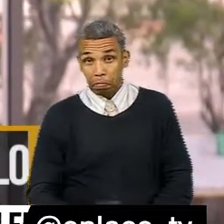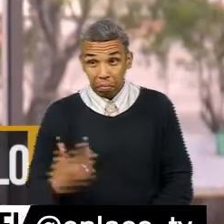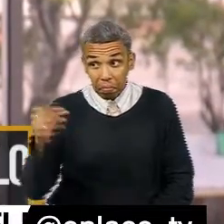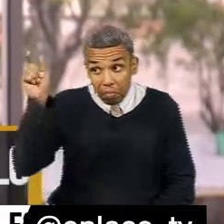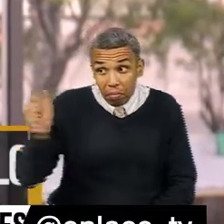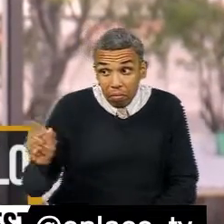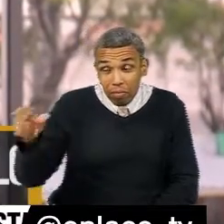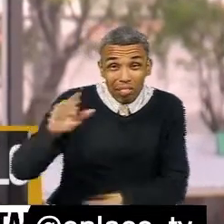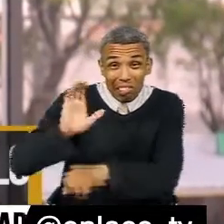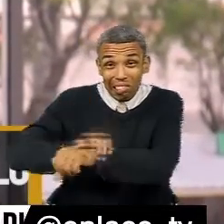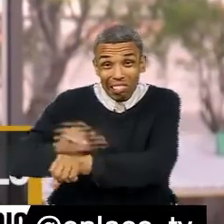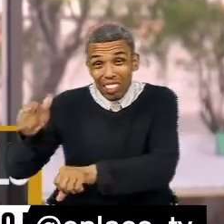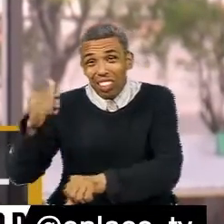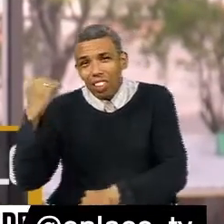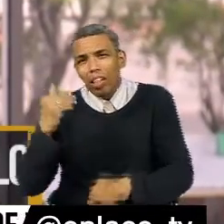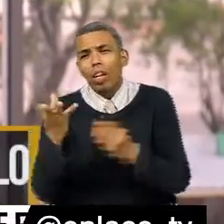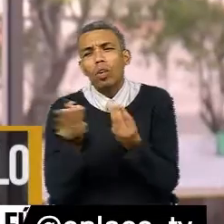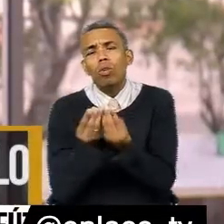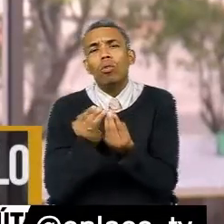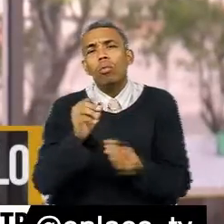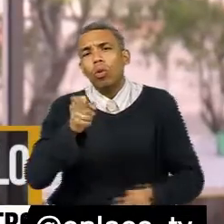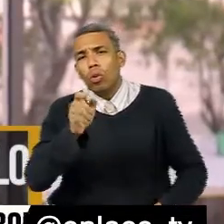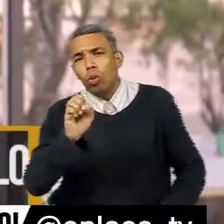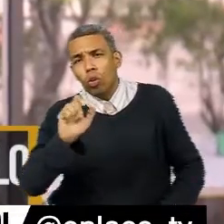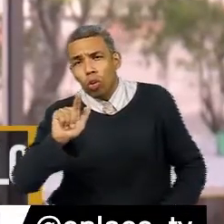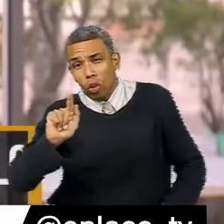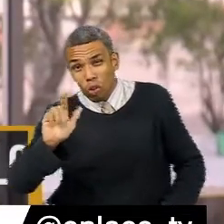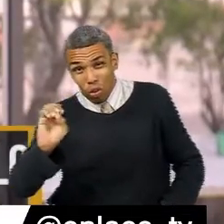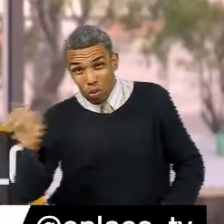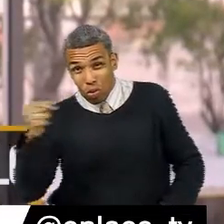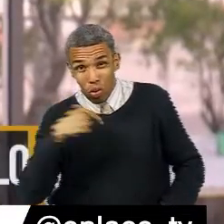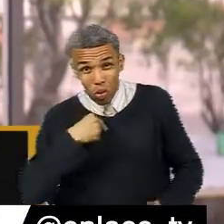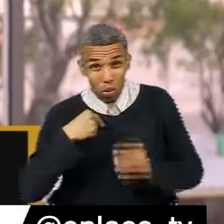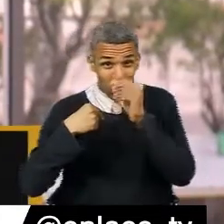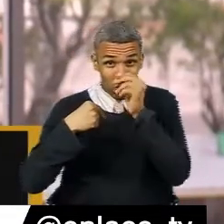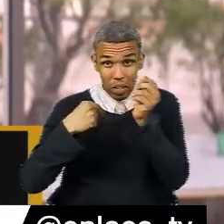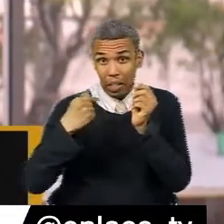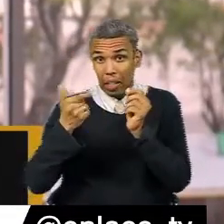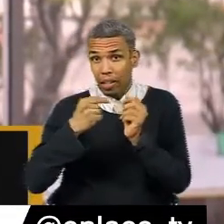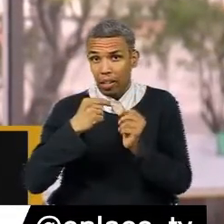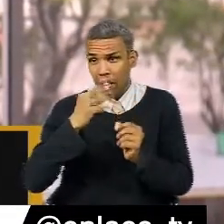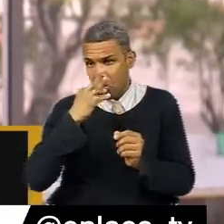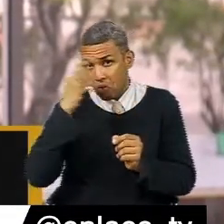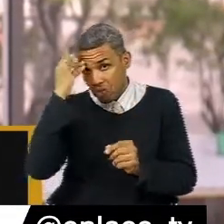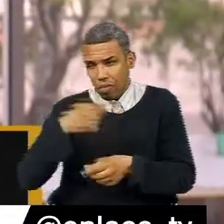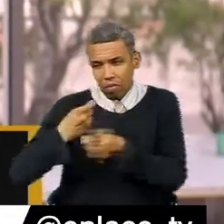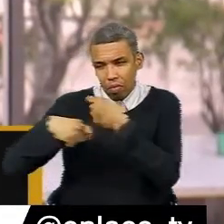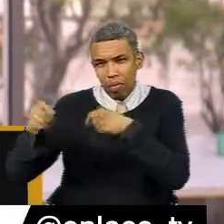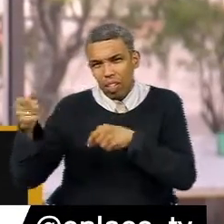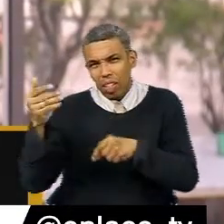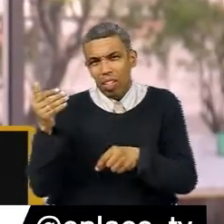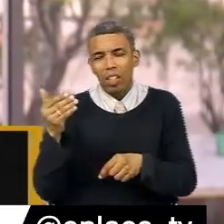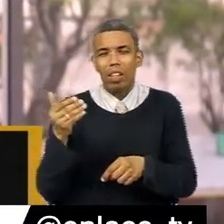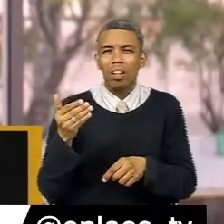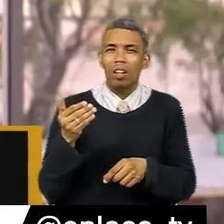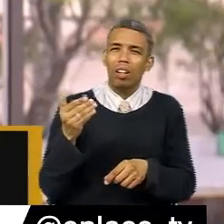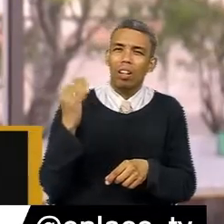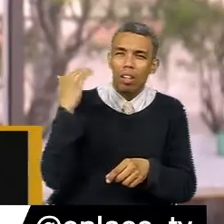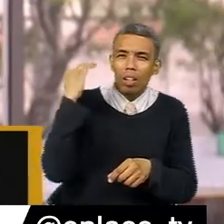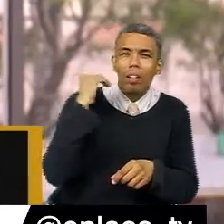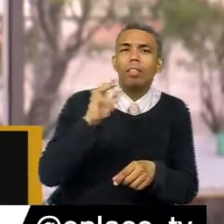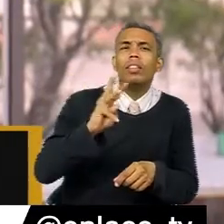Se dedicaba al transporte informal y allí pues transportaba a una persona alias Jonathan, quien había sido capturado el pasado